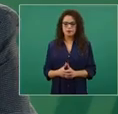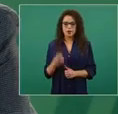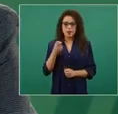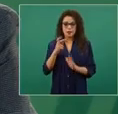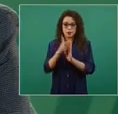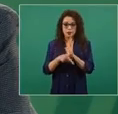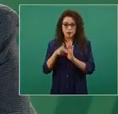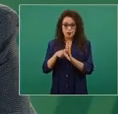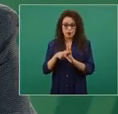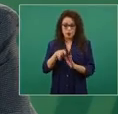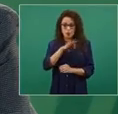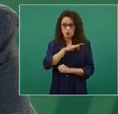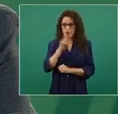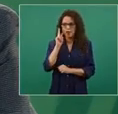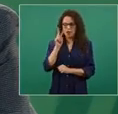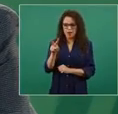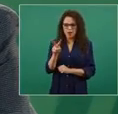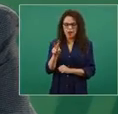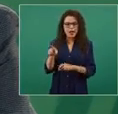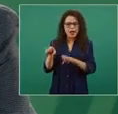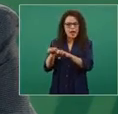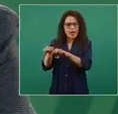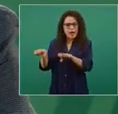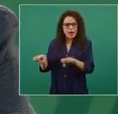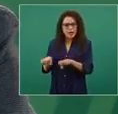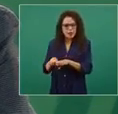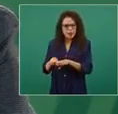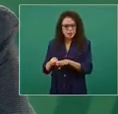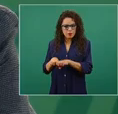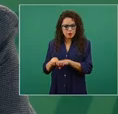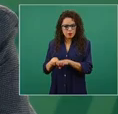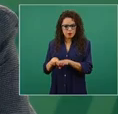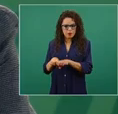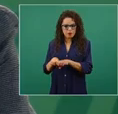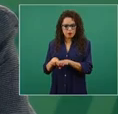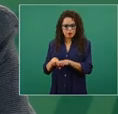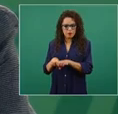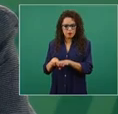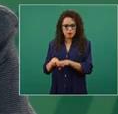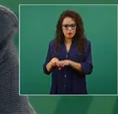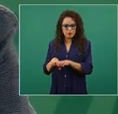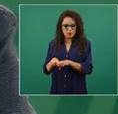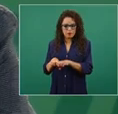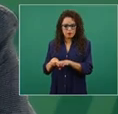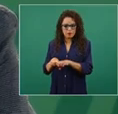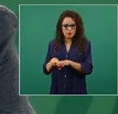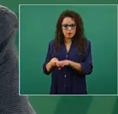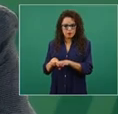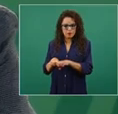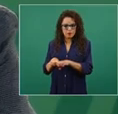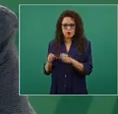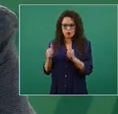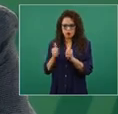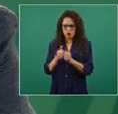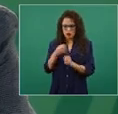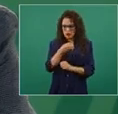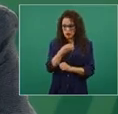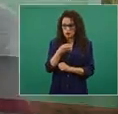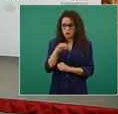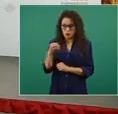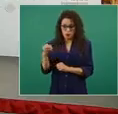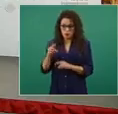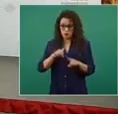través de equipos multidisciplinarios, de un reto, porque estos